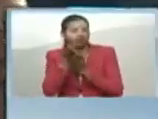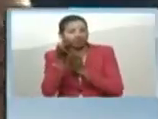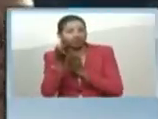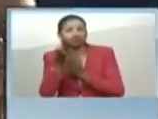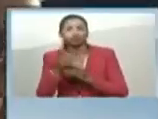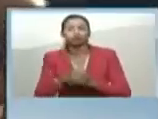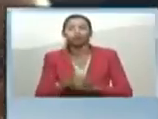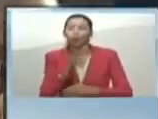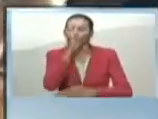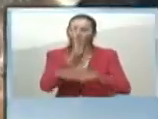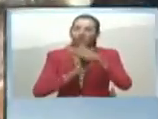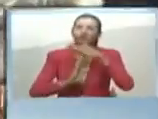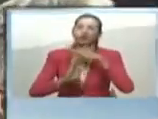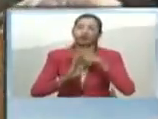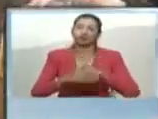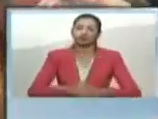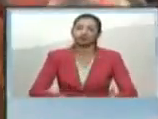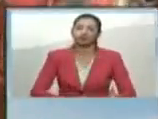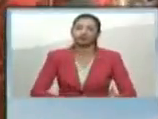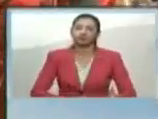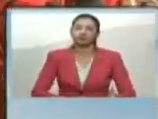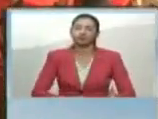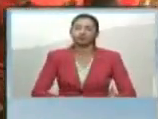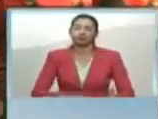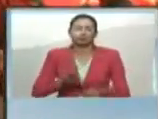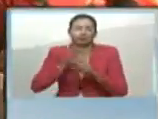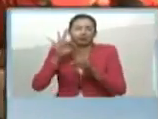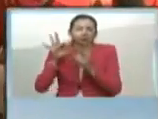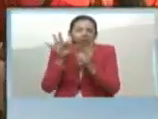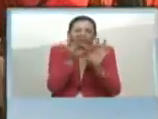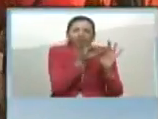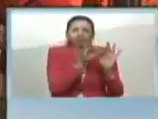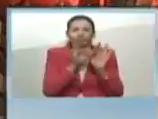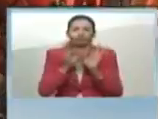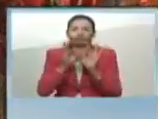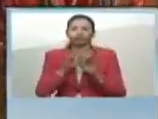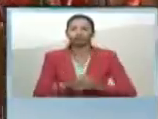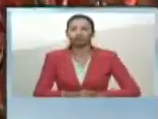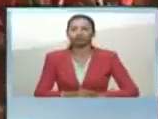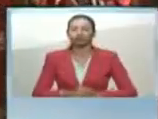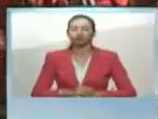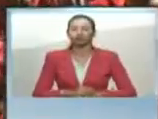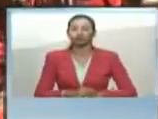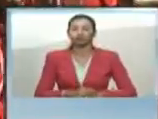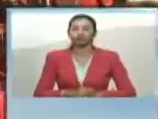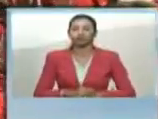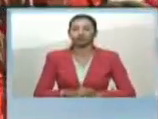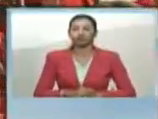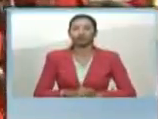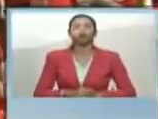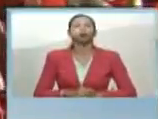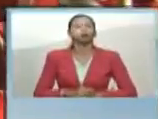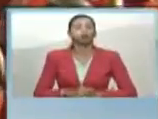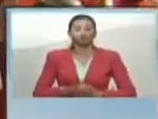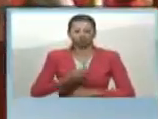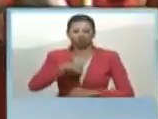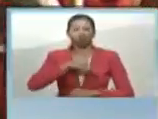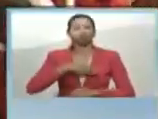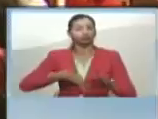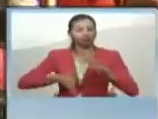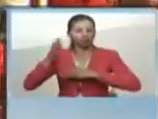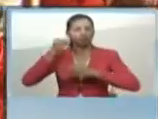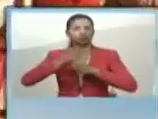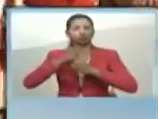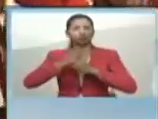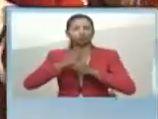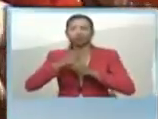Lealtad. Humildad. Humildad. Espíritu unitario. Espíritu unitario. E ir a trabajar. E ir a trabajar. Y